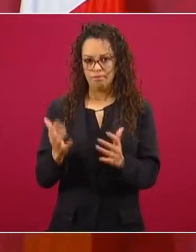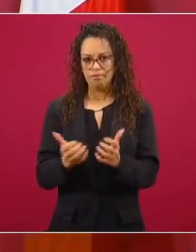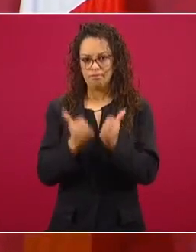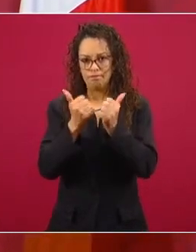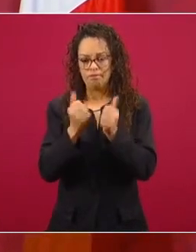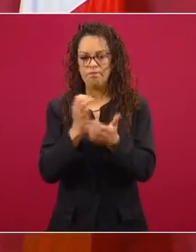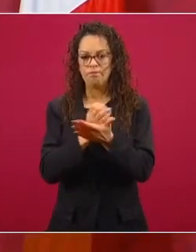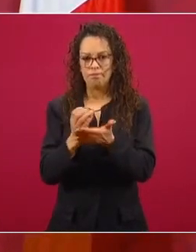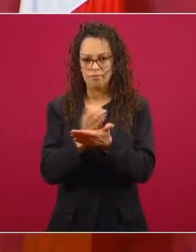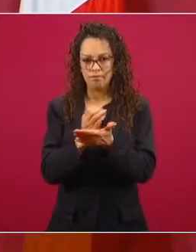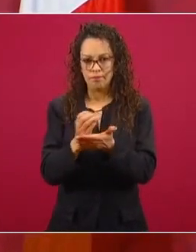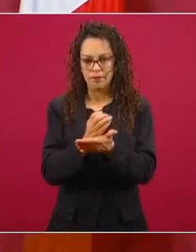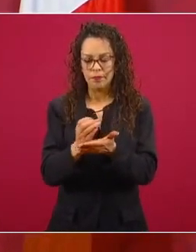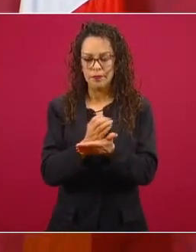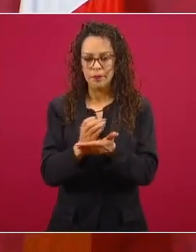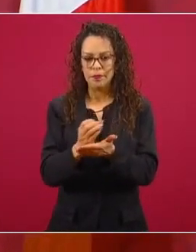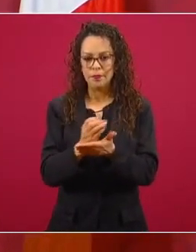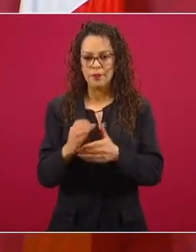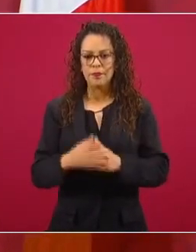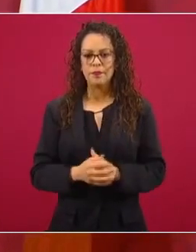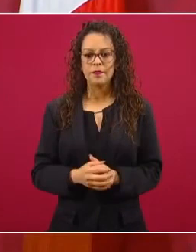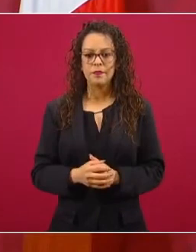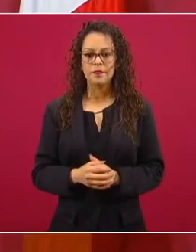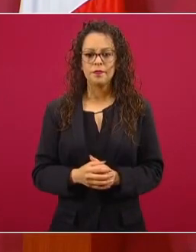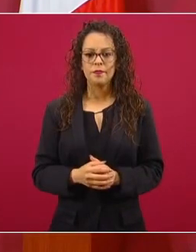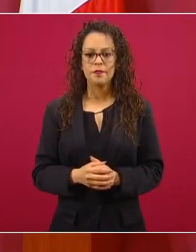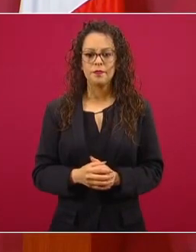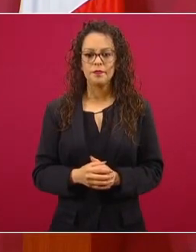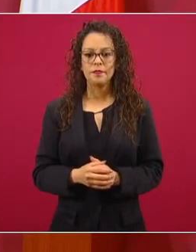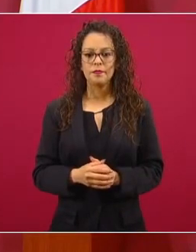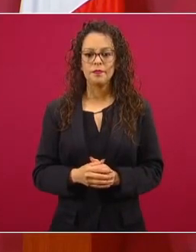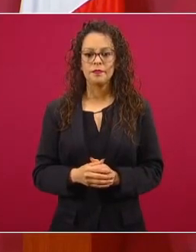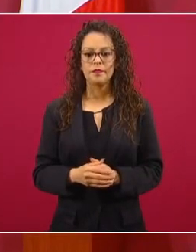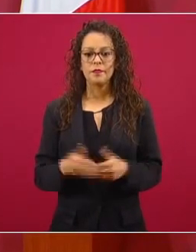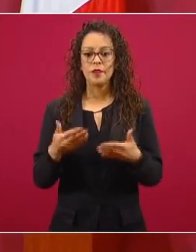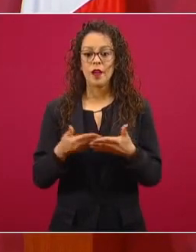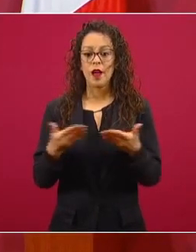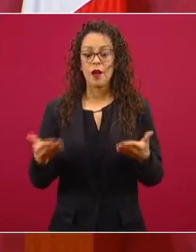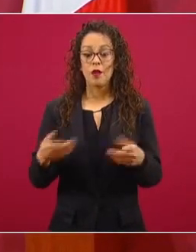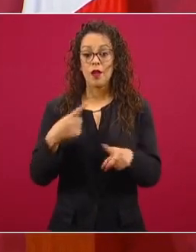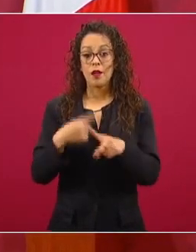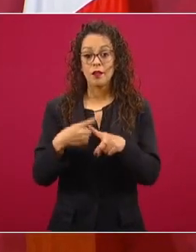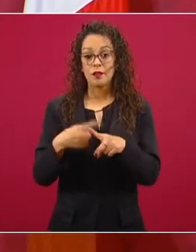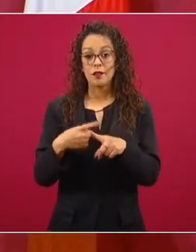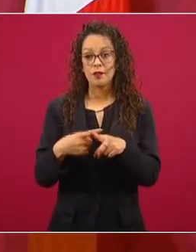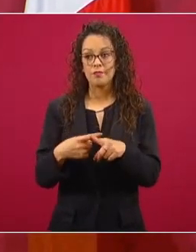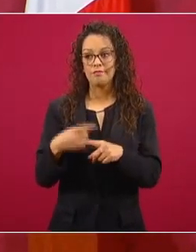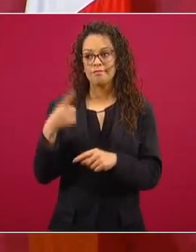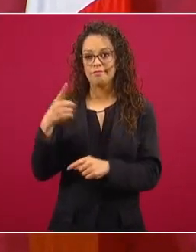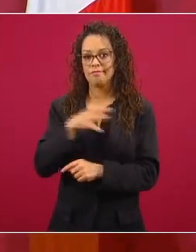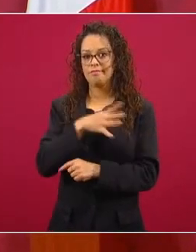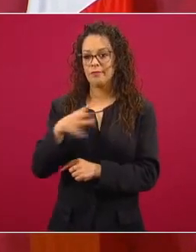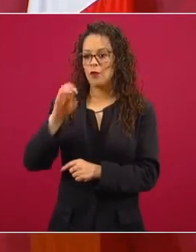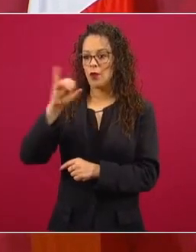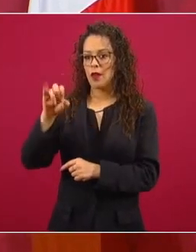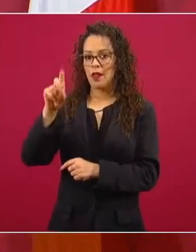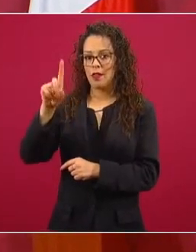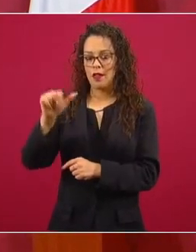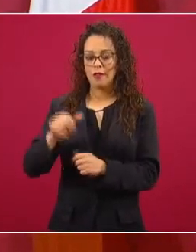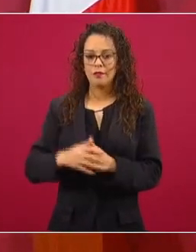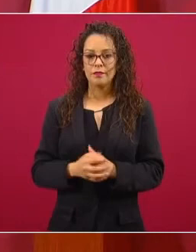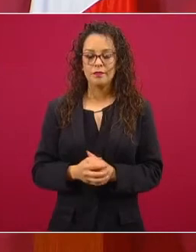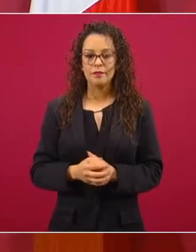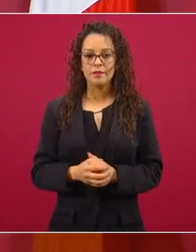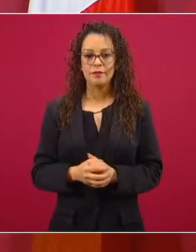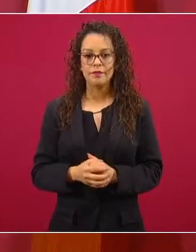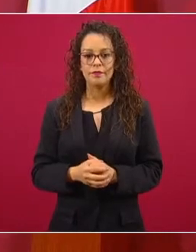Ahora le afectó al almirante Ojeda y